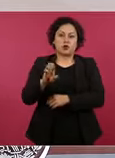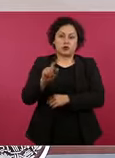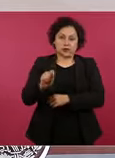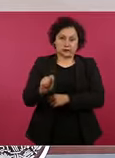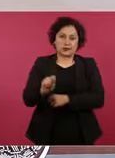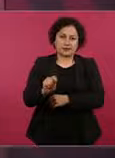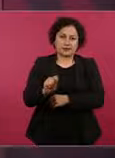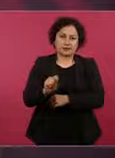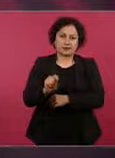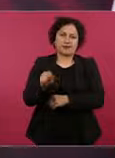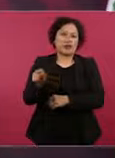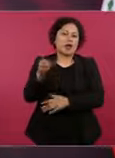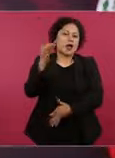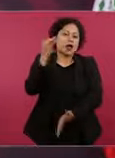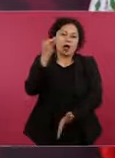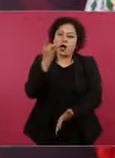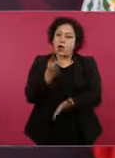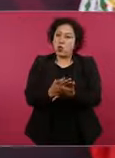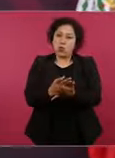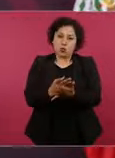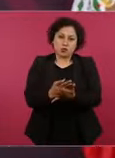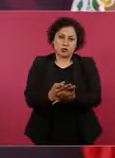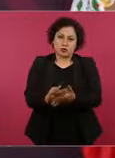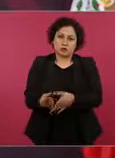para tener el antecedente, porque